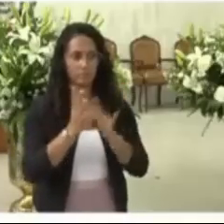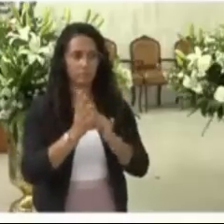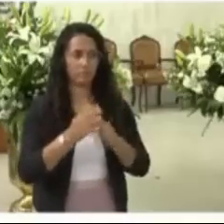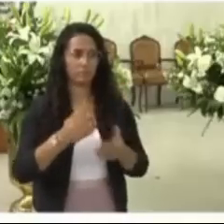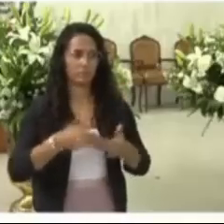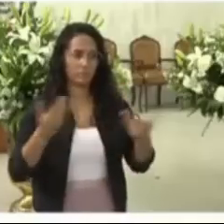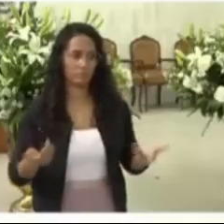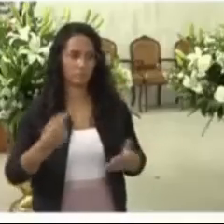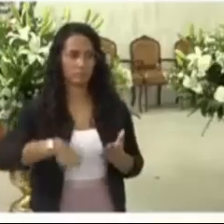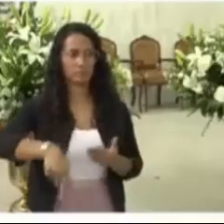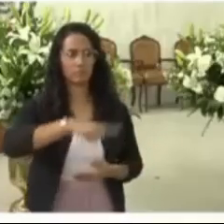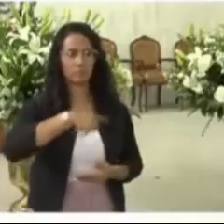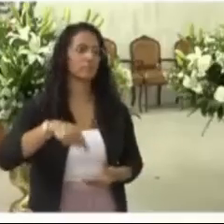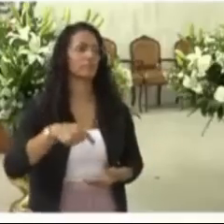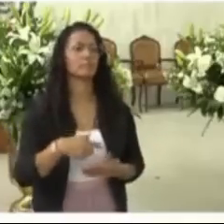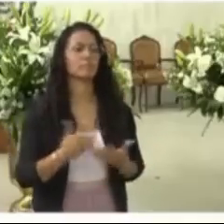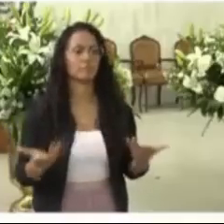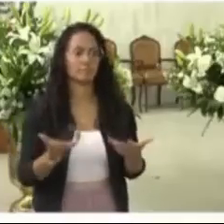cuando no sabemos qué hacer.